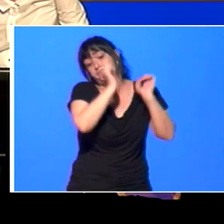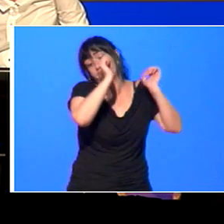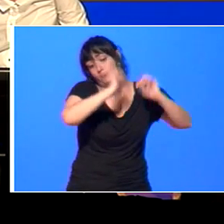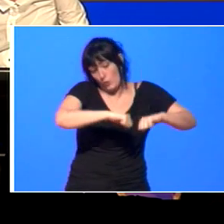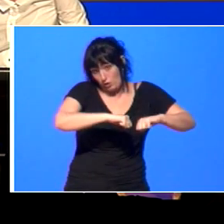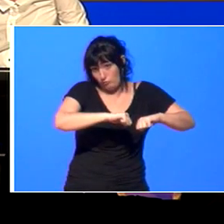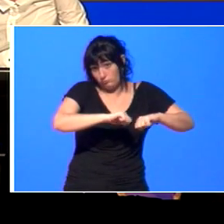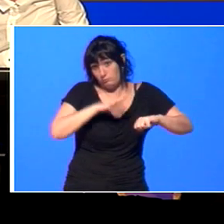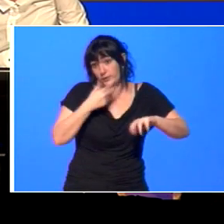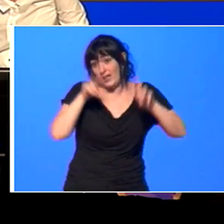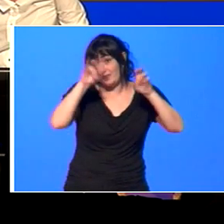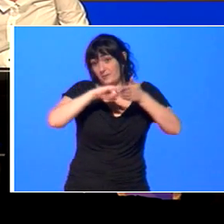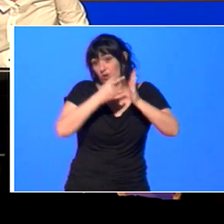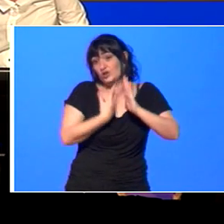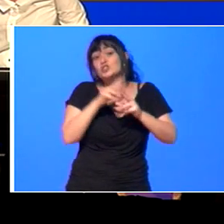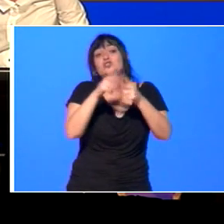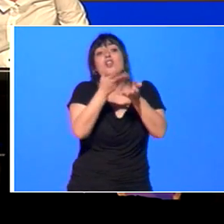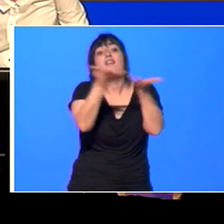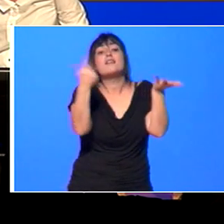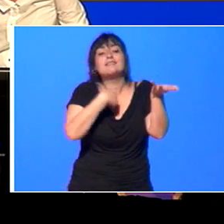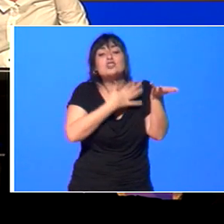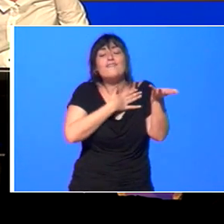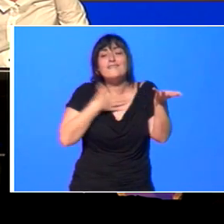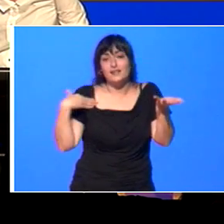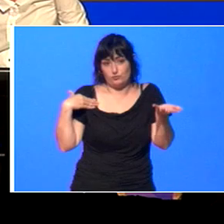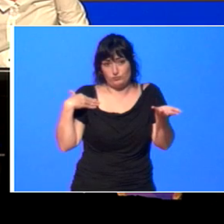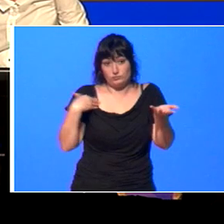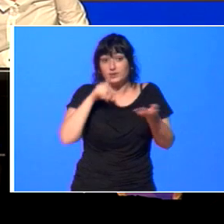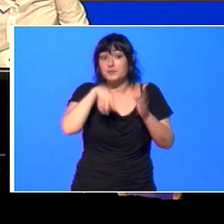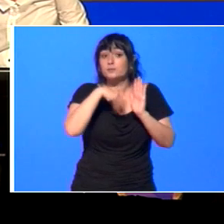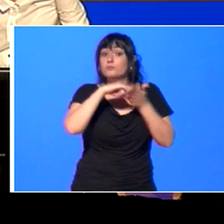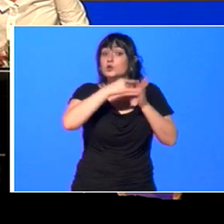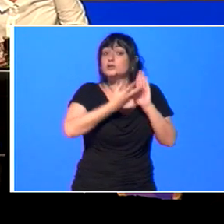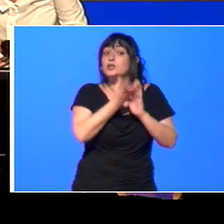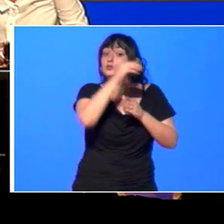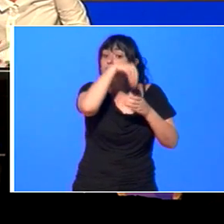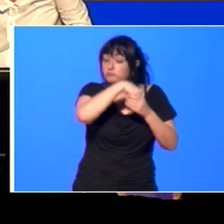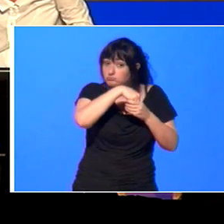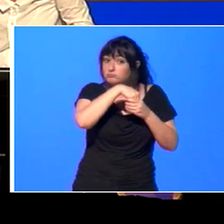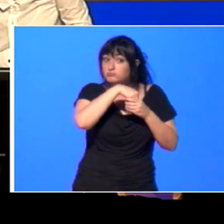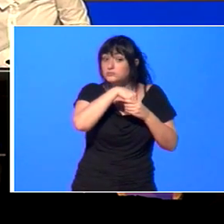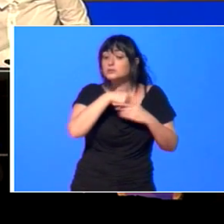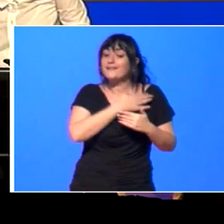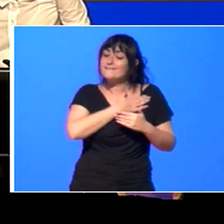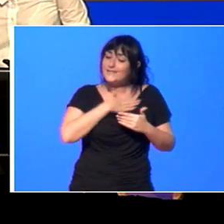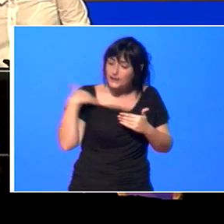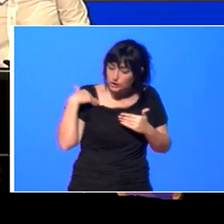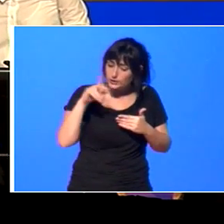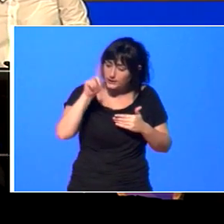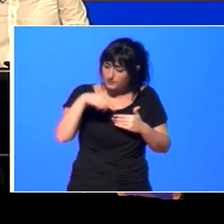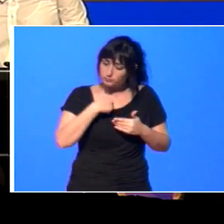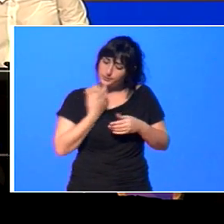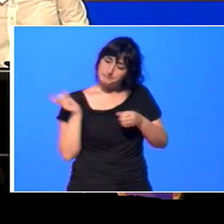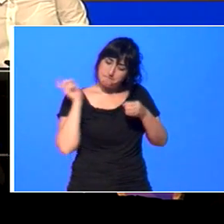el proyecto de sociedad que quiere tener. Y dentro de ese proyecto de sociedad que quiere tener y al que contribuye con su acción